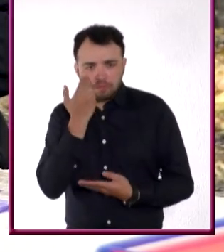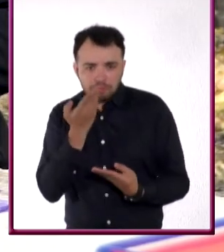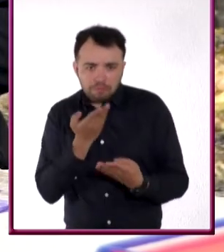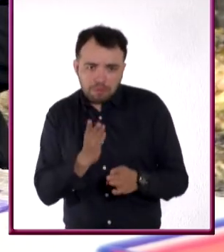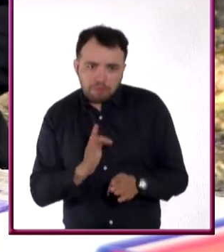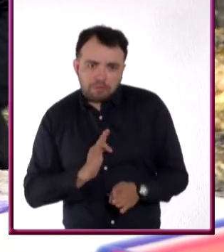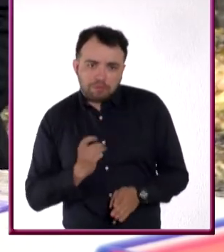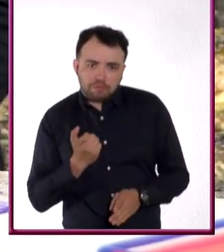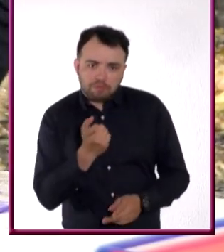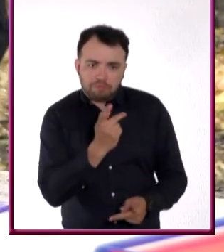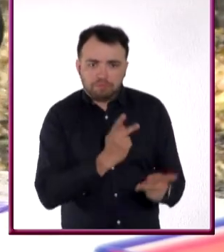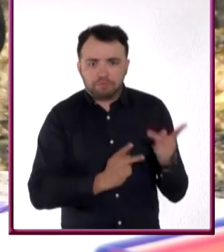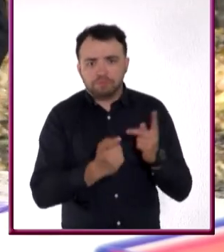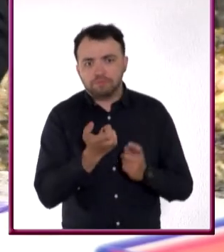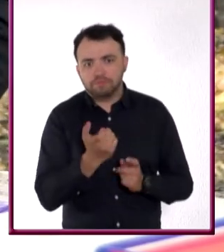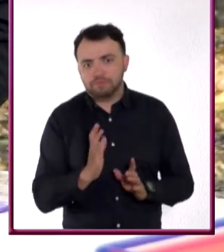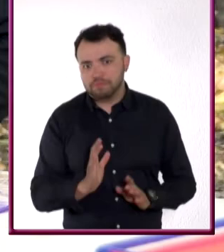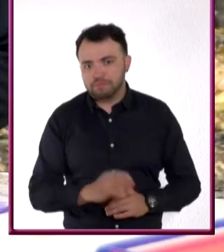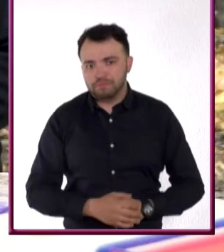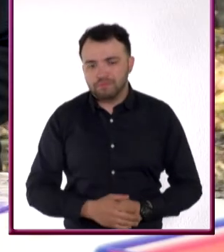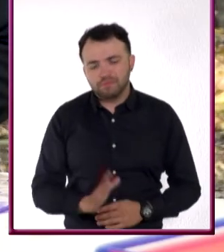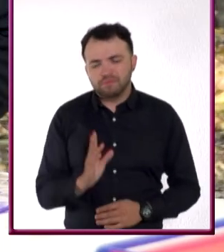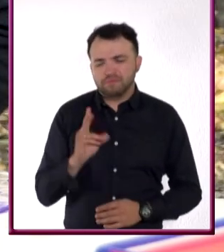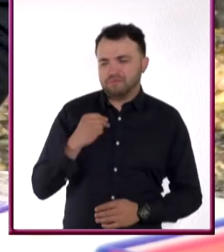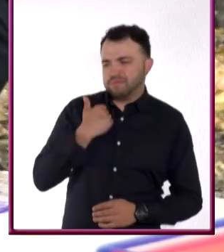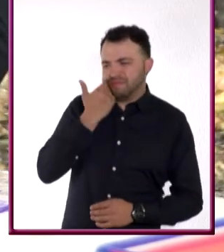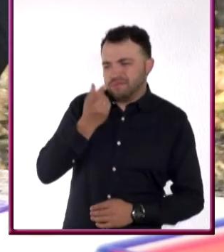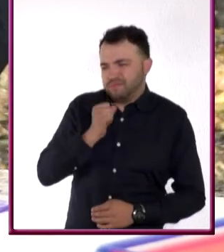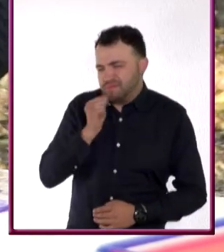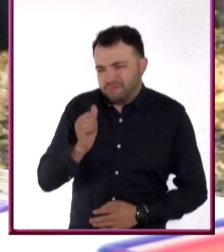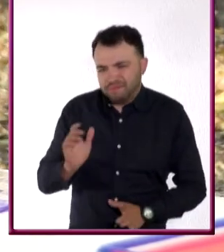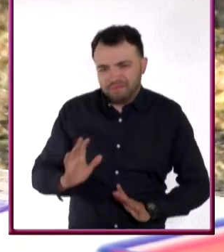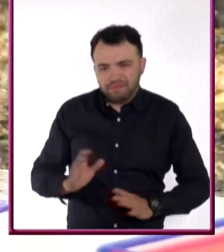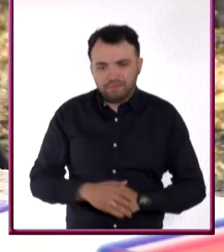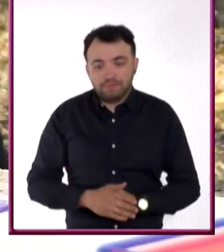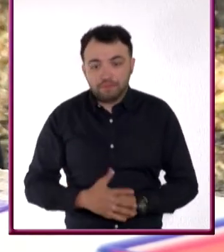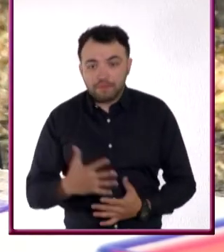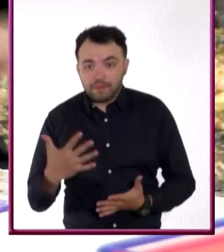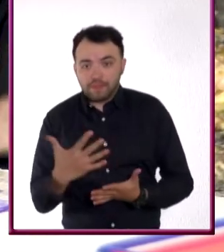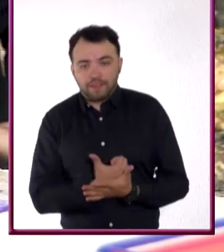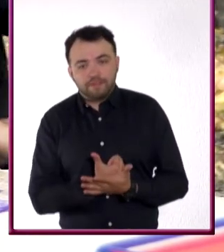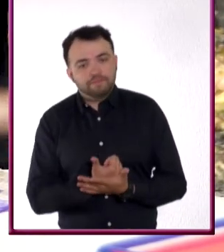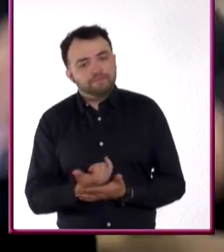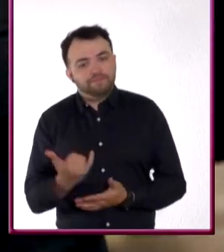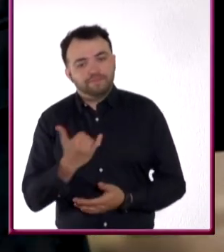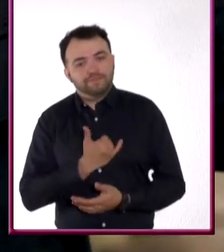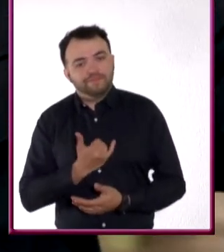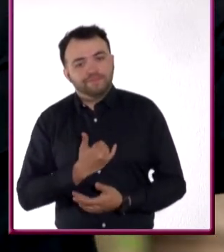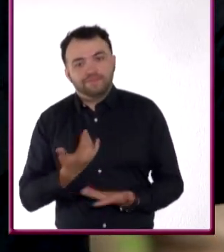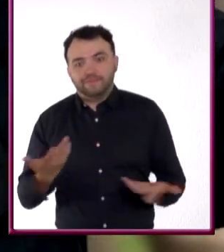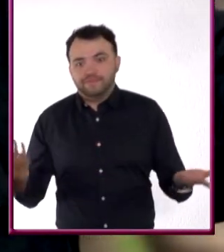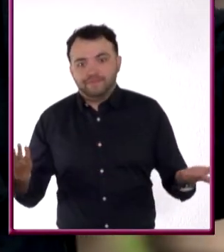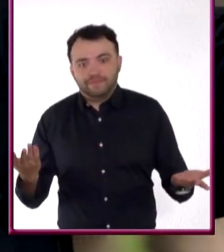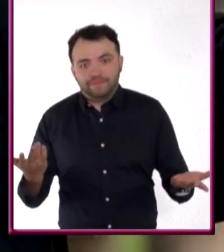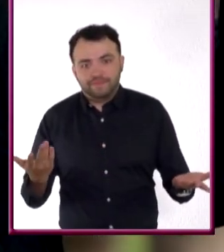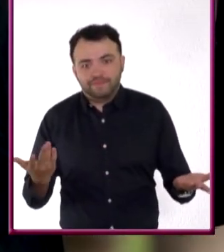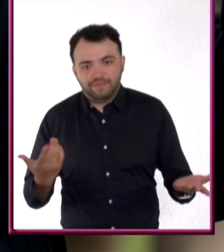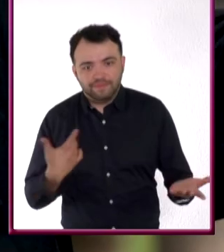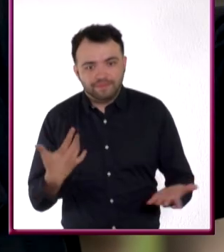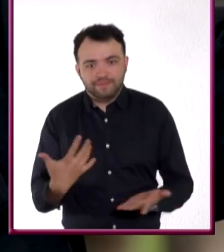si quieres. Ay, no, ya, que acabe el juego, ya no quiero nada. Y el ganador es yo,